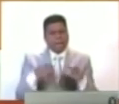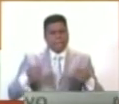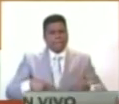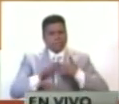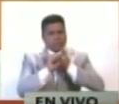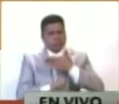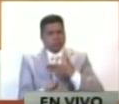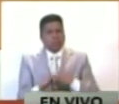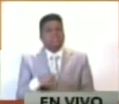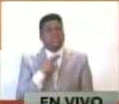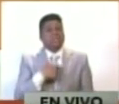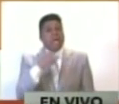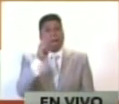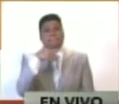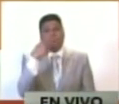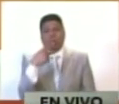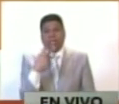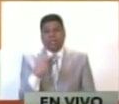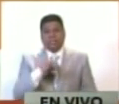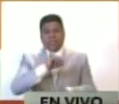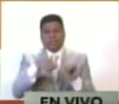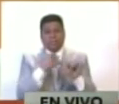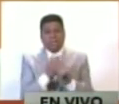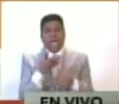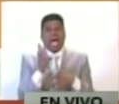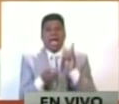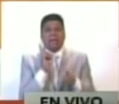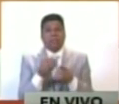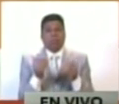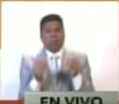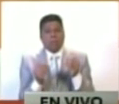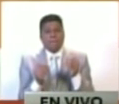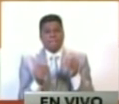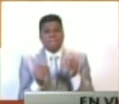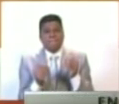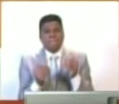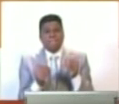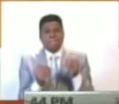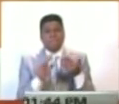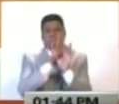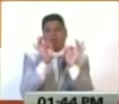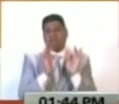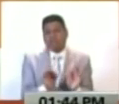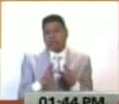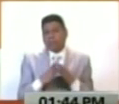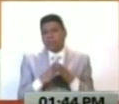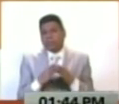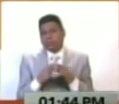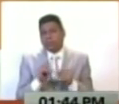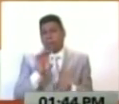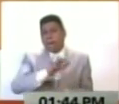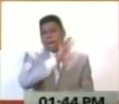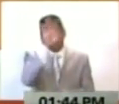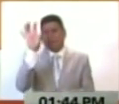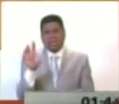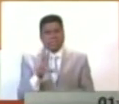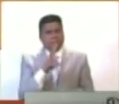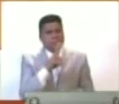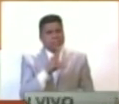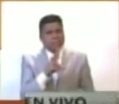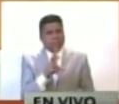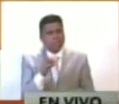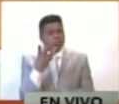de vista de la política exterior tiene algún peso el que se haya realizado en Venezuela la cumbre de los países no alineados en esta lucha que precisamente